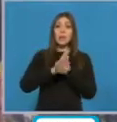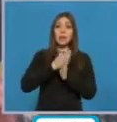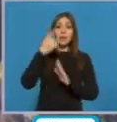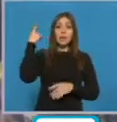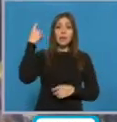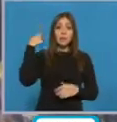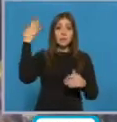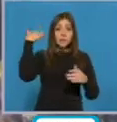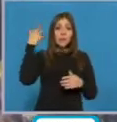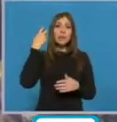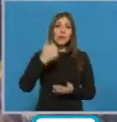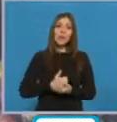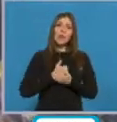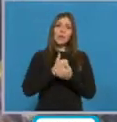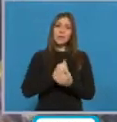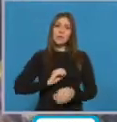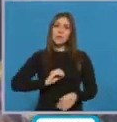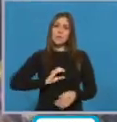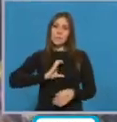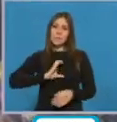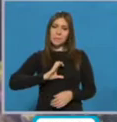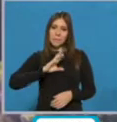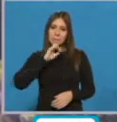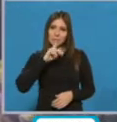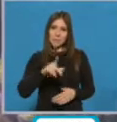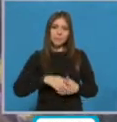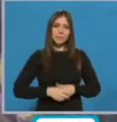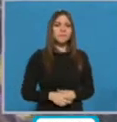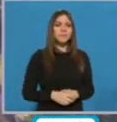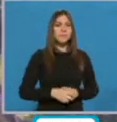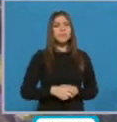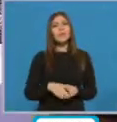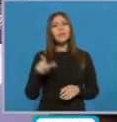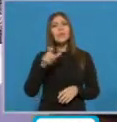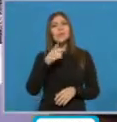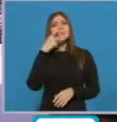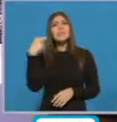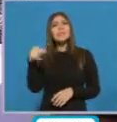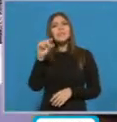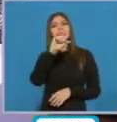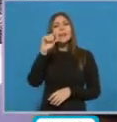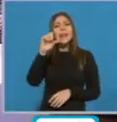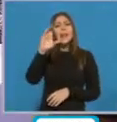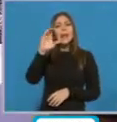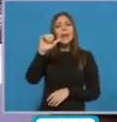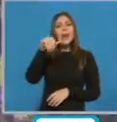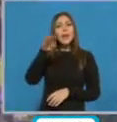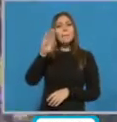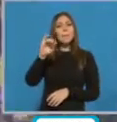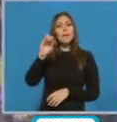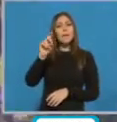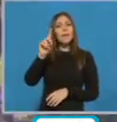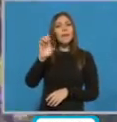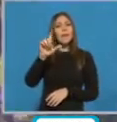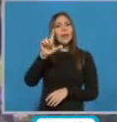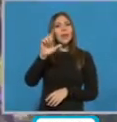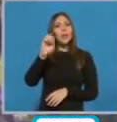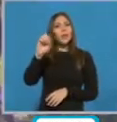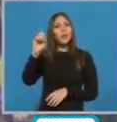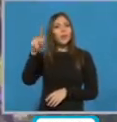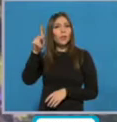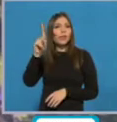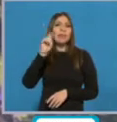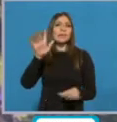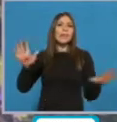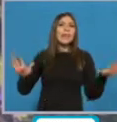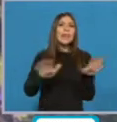ventaja. Algo que te va a ayudar. Algo que nos va a ayudar. Otra, el cambio de look. Cuando decimos, ¿qué hacemos? Primero, el cabello. Eso es lo que nos va a ayudar